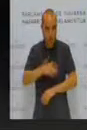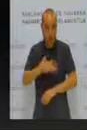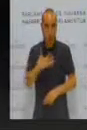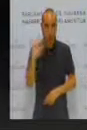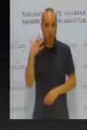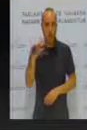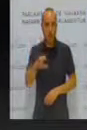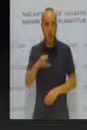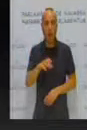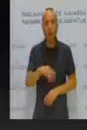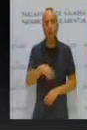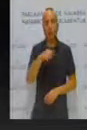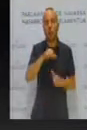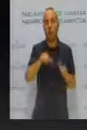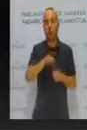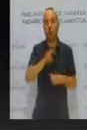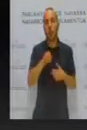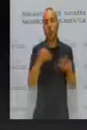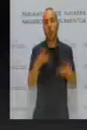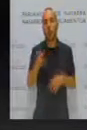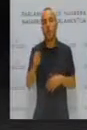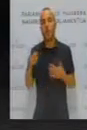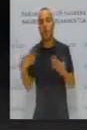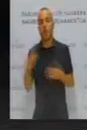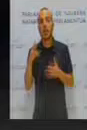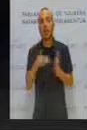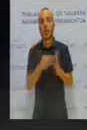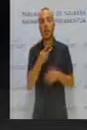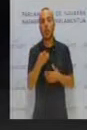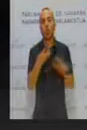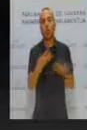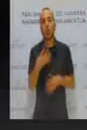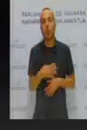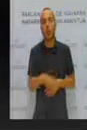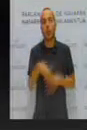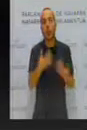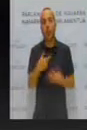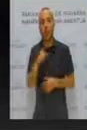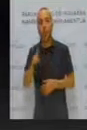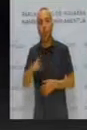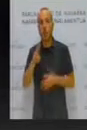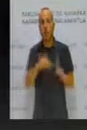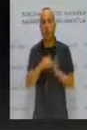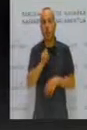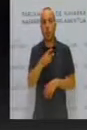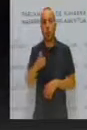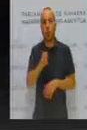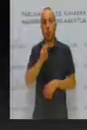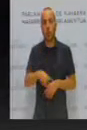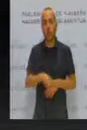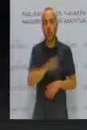Curso 2009-2010, 7.284. Curso 10-11, 7.313. Curso